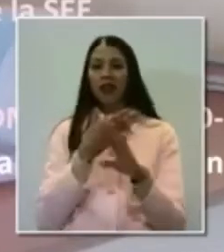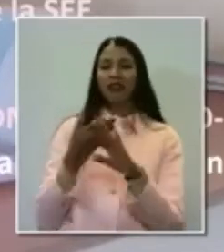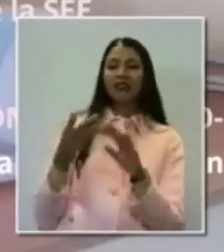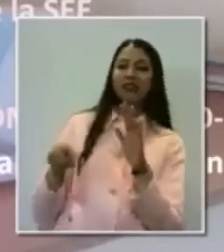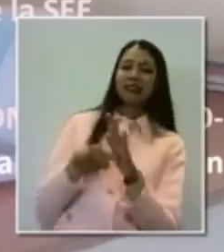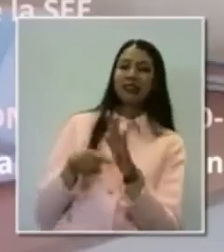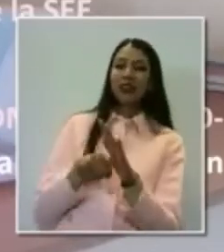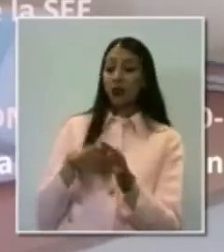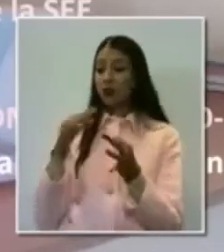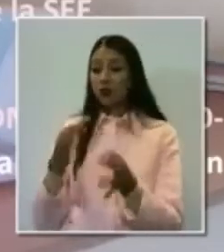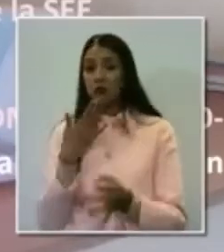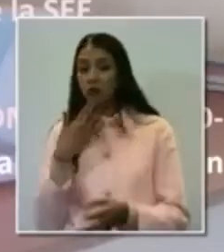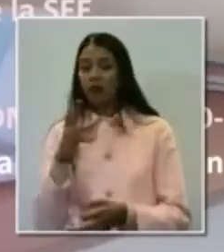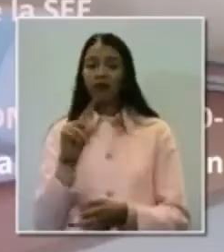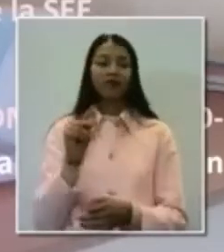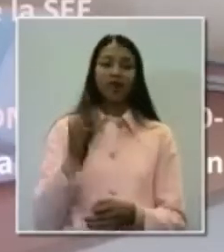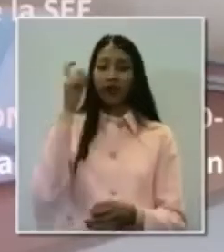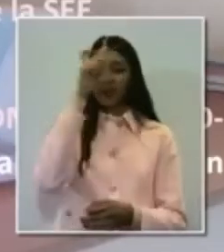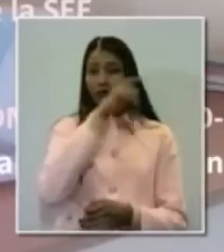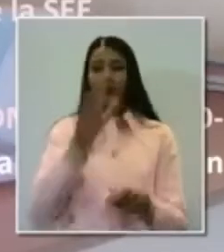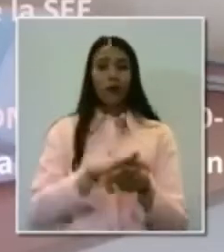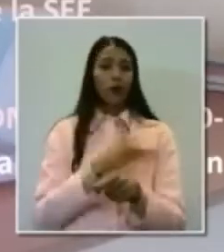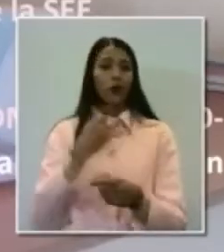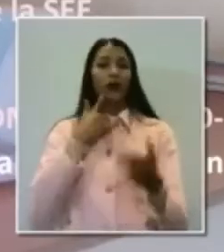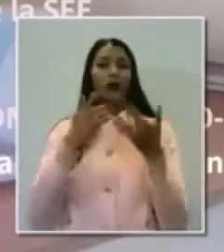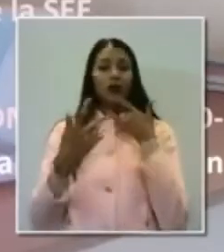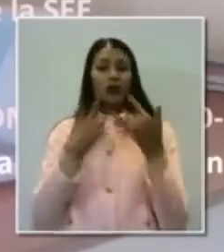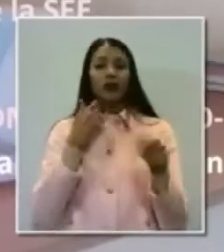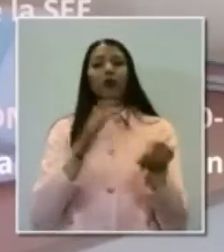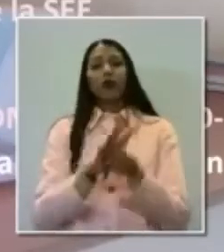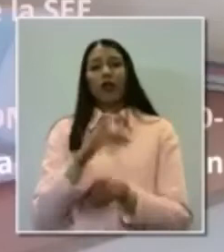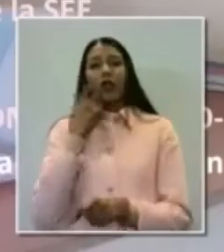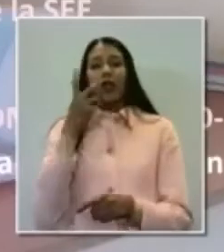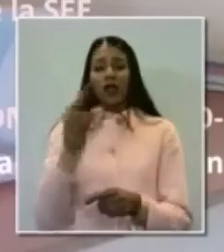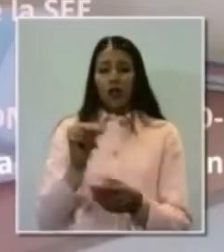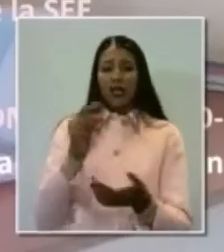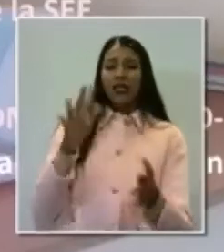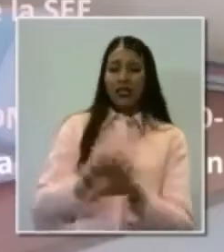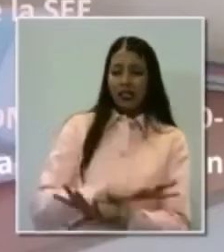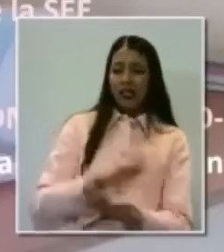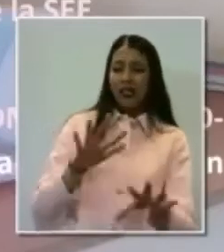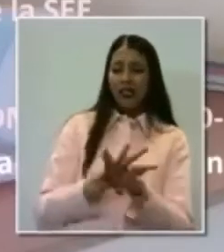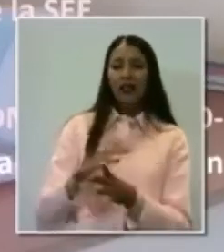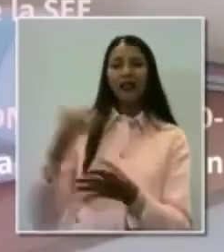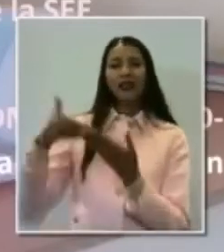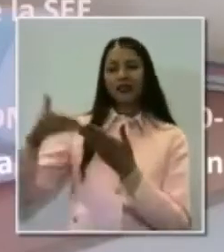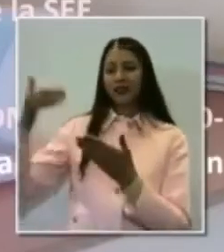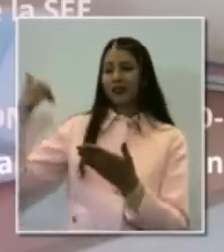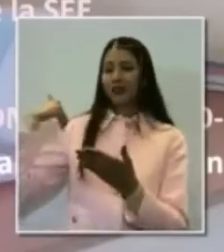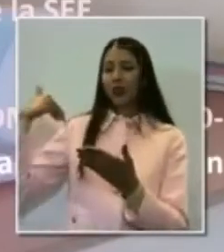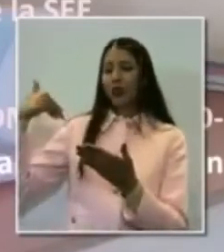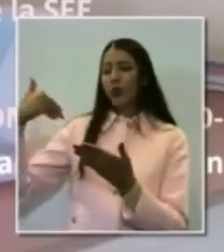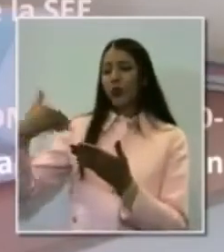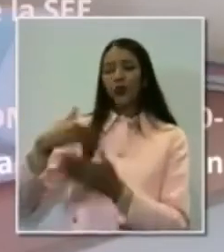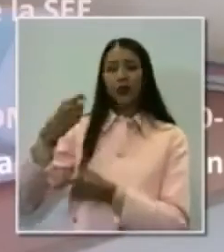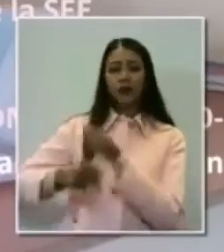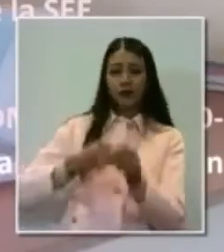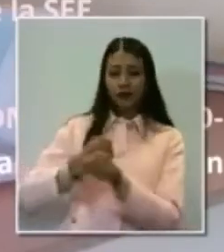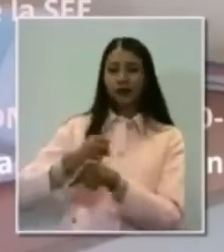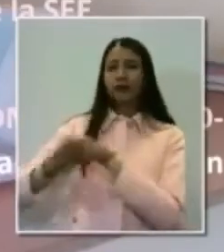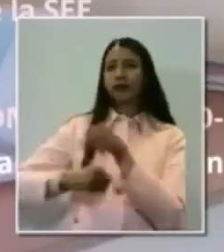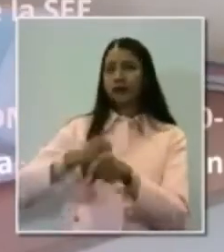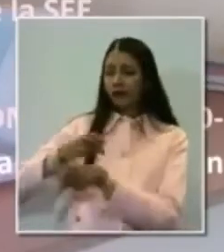mucho trabajo porque estamos luchando con la resistencia al cambio de una dinámica que venía trabajándose durante muchos